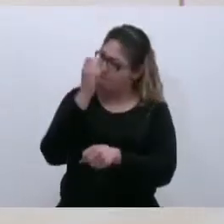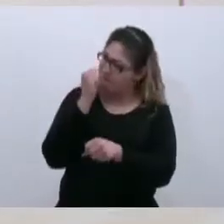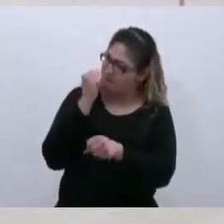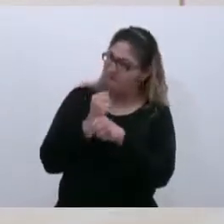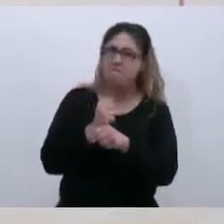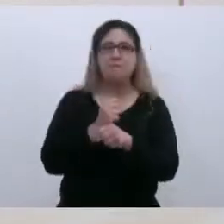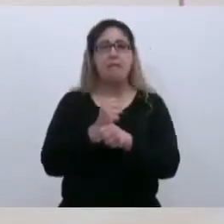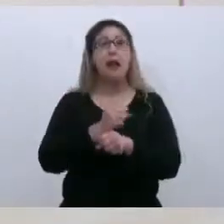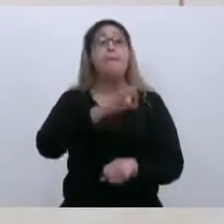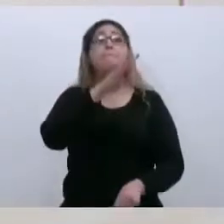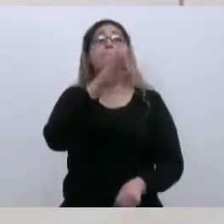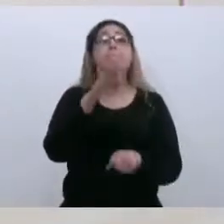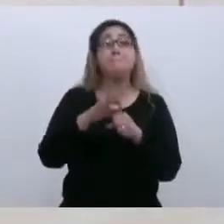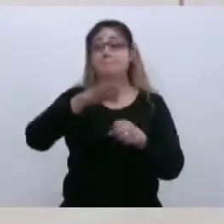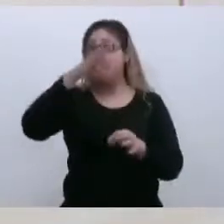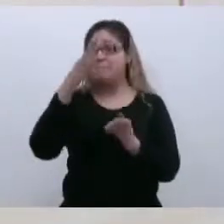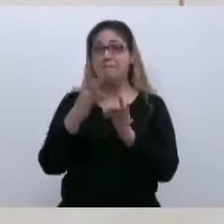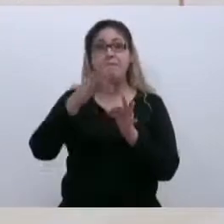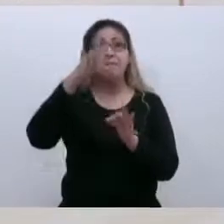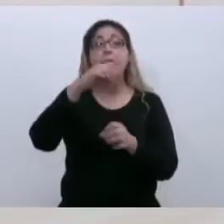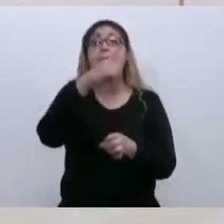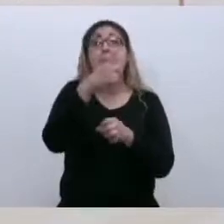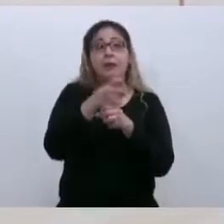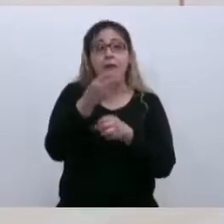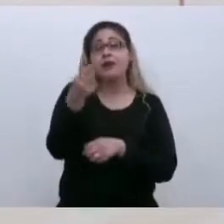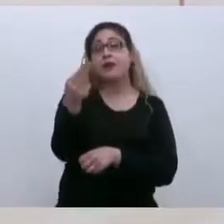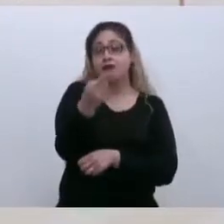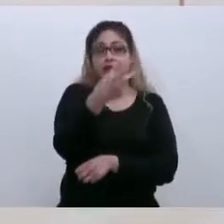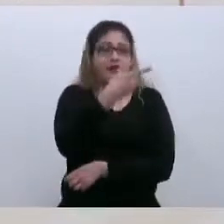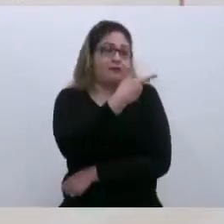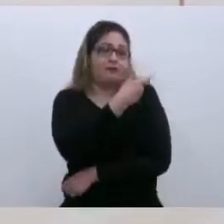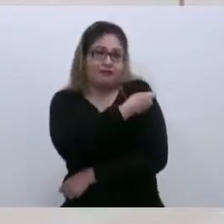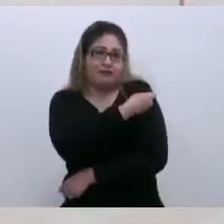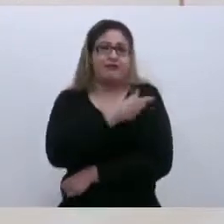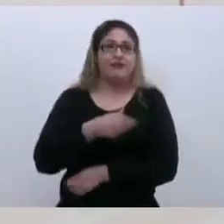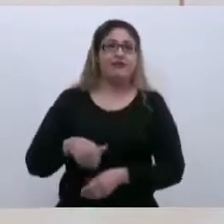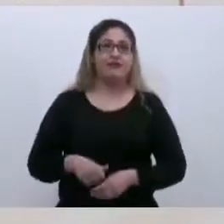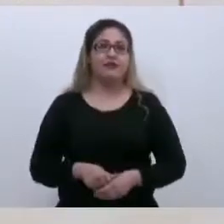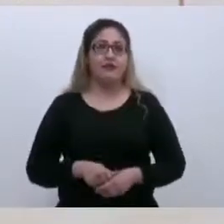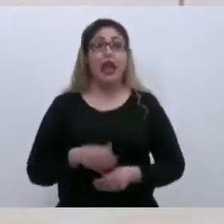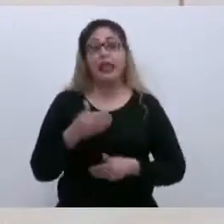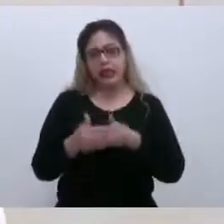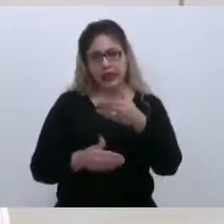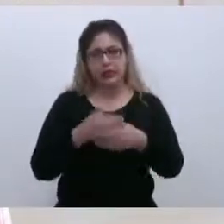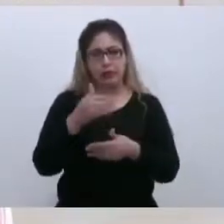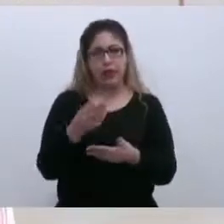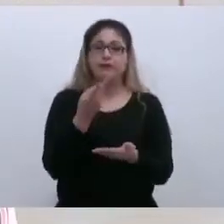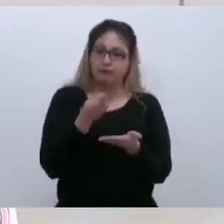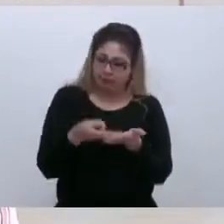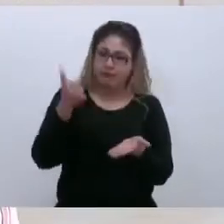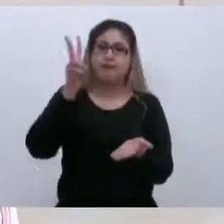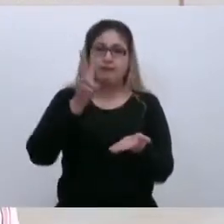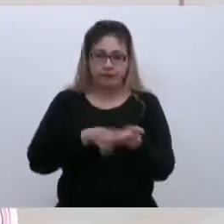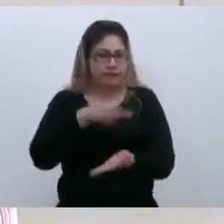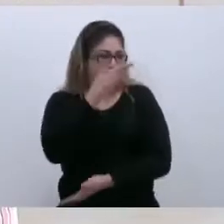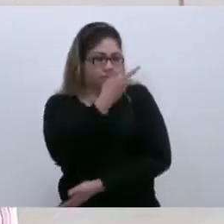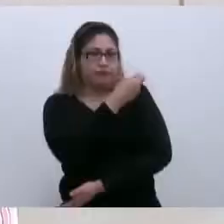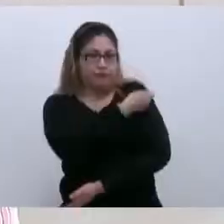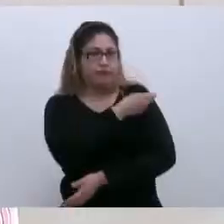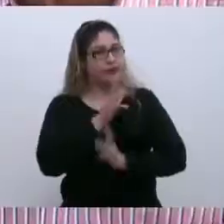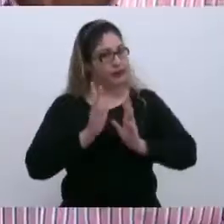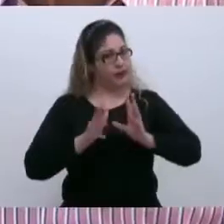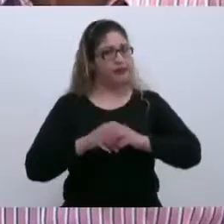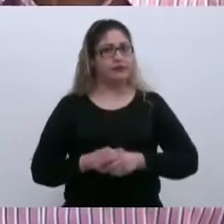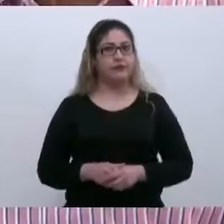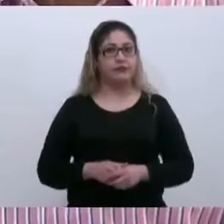a todos, hasta en la segunda dosis. Ya se comenzó la vacunación de